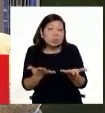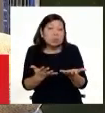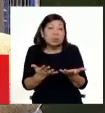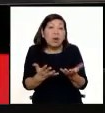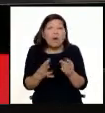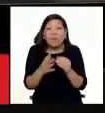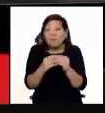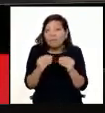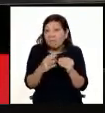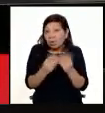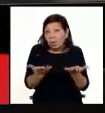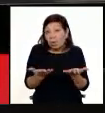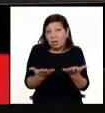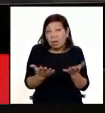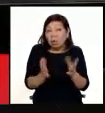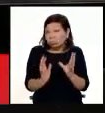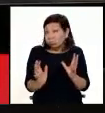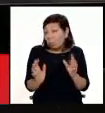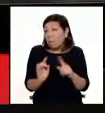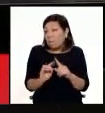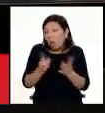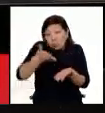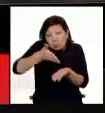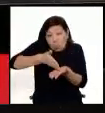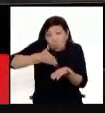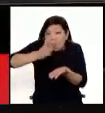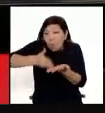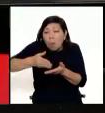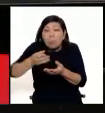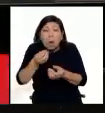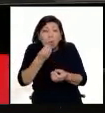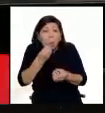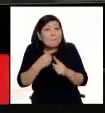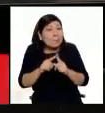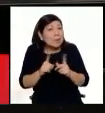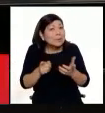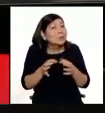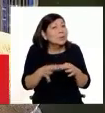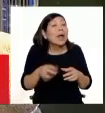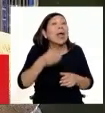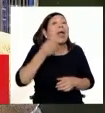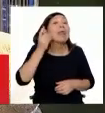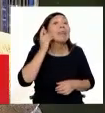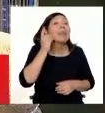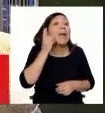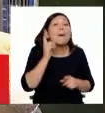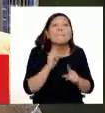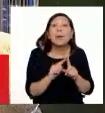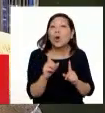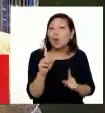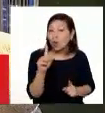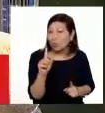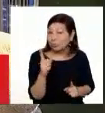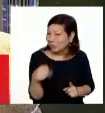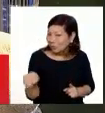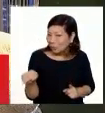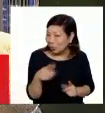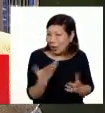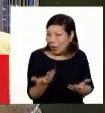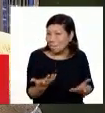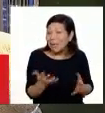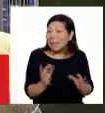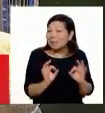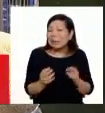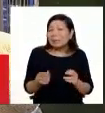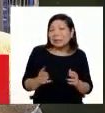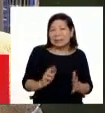una de esas frutas que son de gran tamaño para que realmente puedan hidratar a la persona y eso incluir en el desayuno, pero no solo eso, porque también hay unas